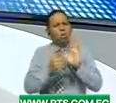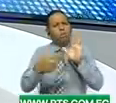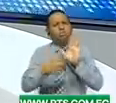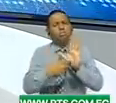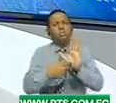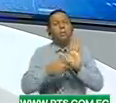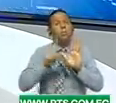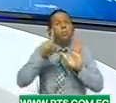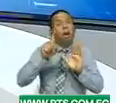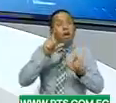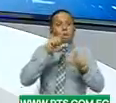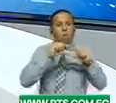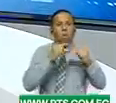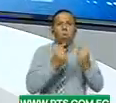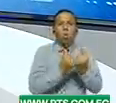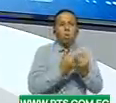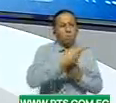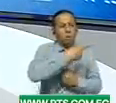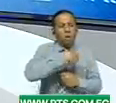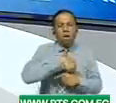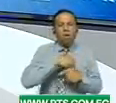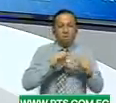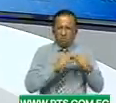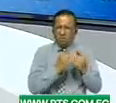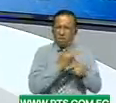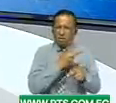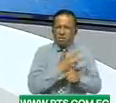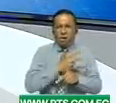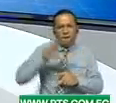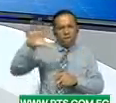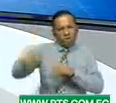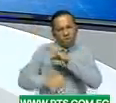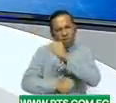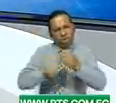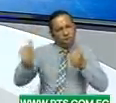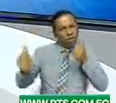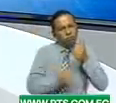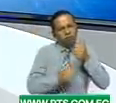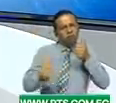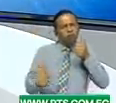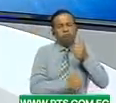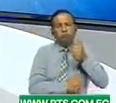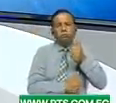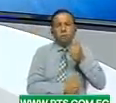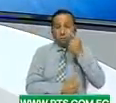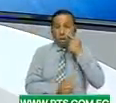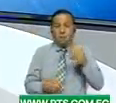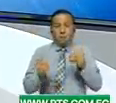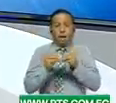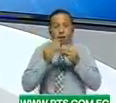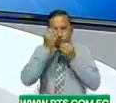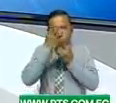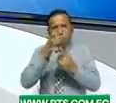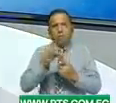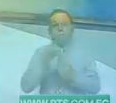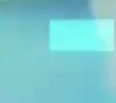siguen reclutando. Jorge Escobar con la segunda parte del informe especial Menores bajo acecho.